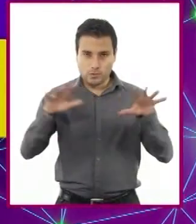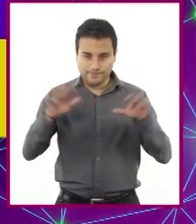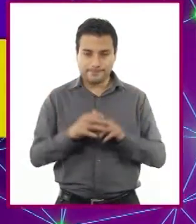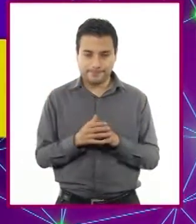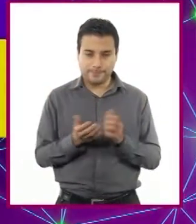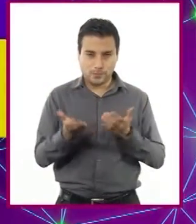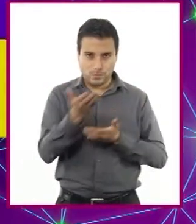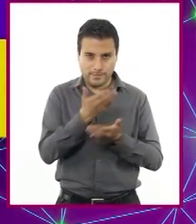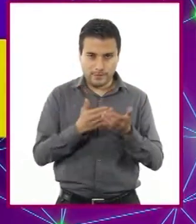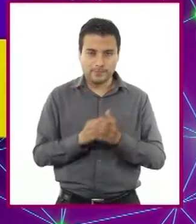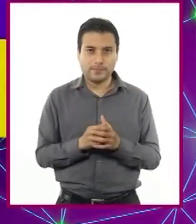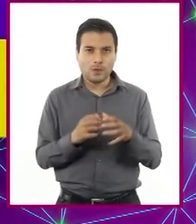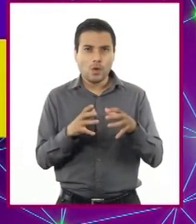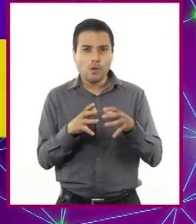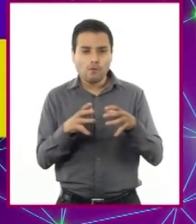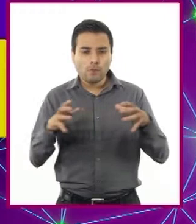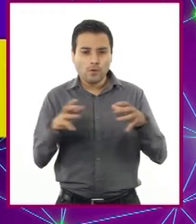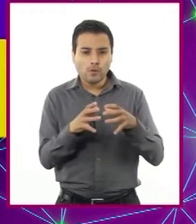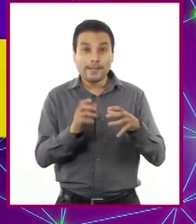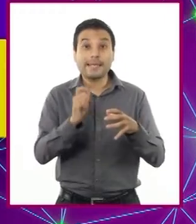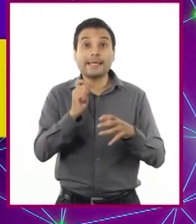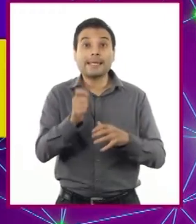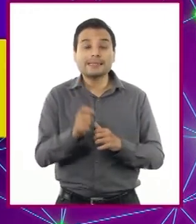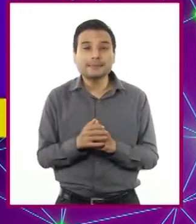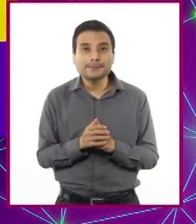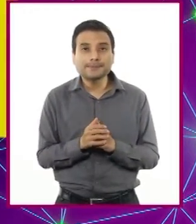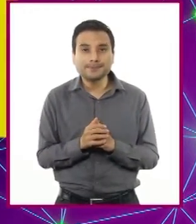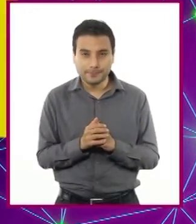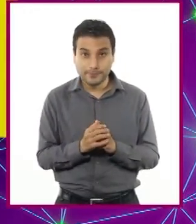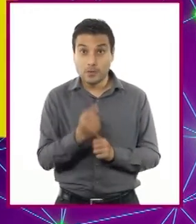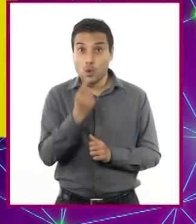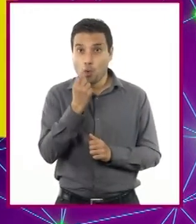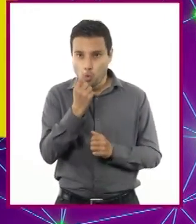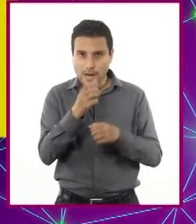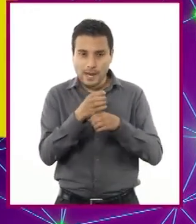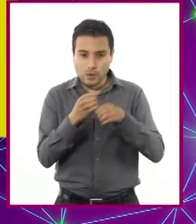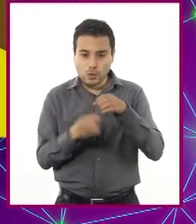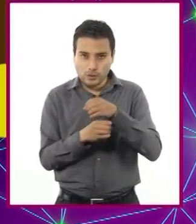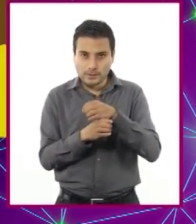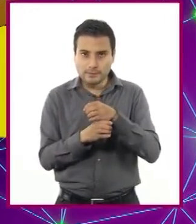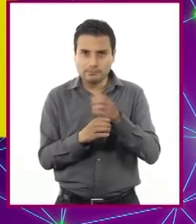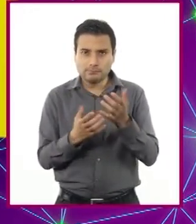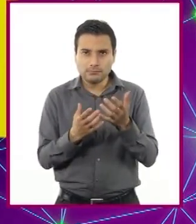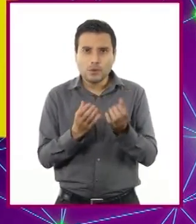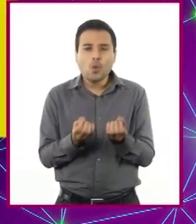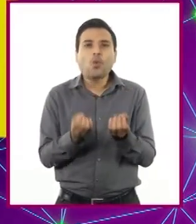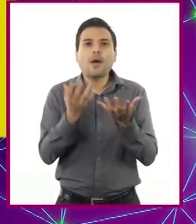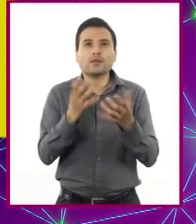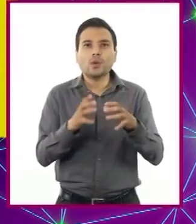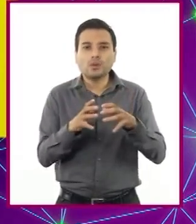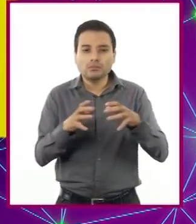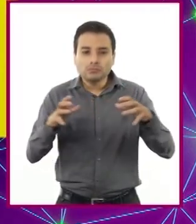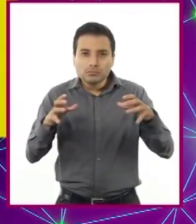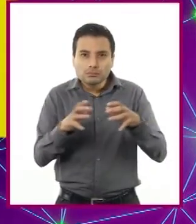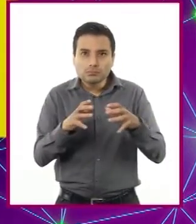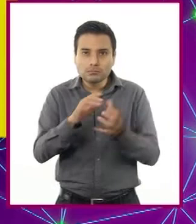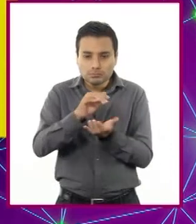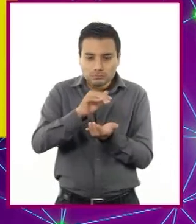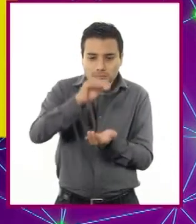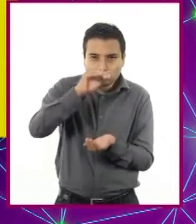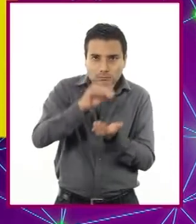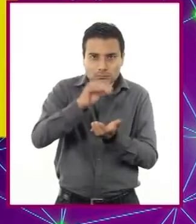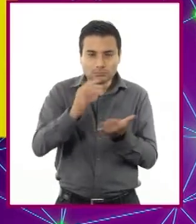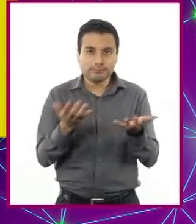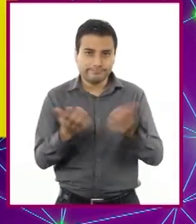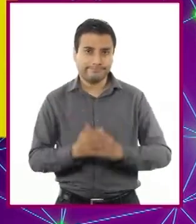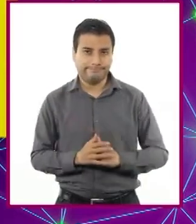volumen es la cantidad de espacio que ocupa un cuerpo. En otras palabras, es el tamaño de un objeto de acuerdo con las